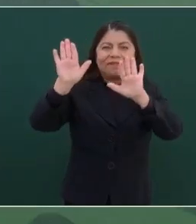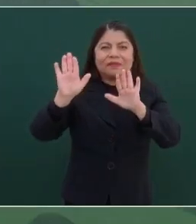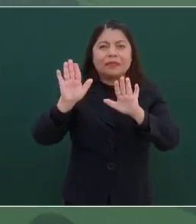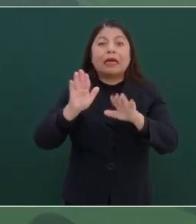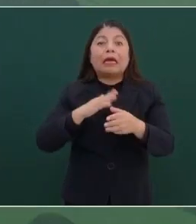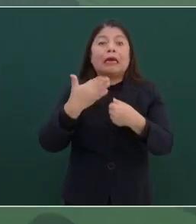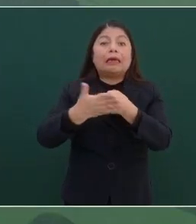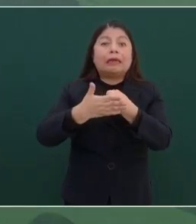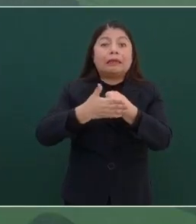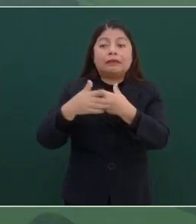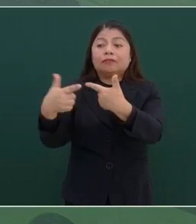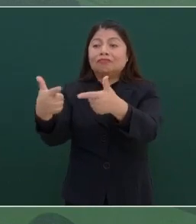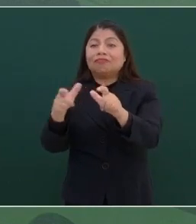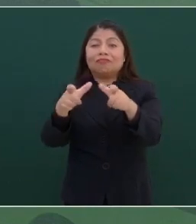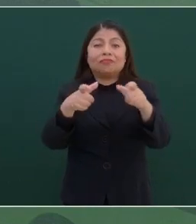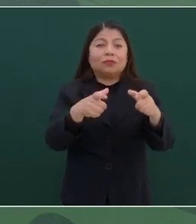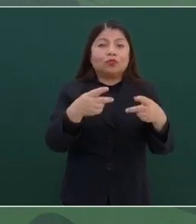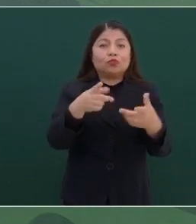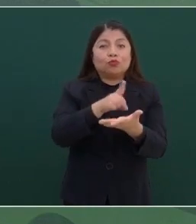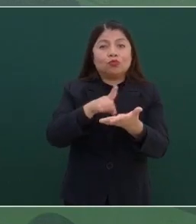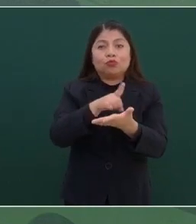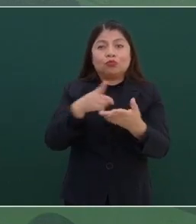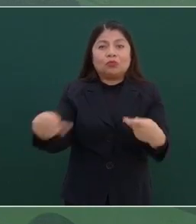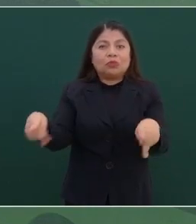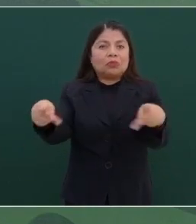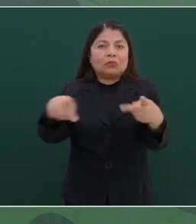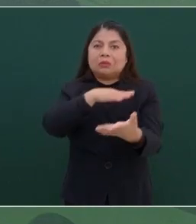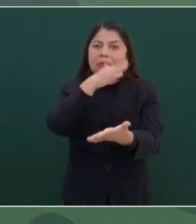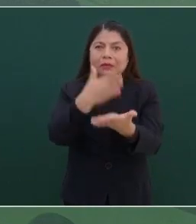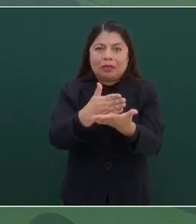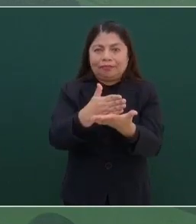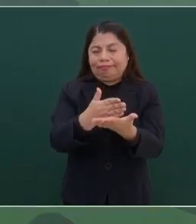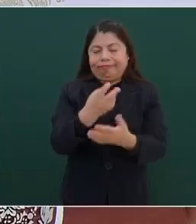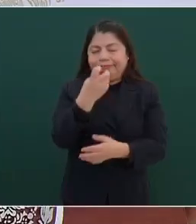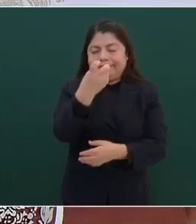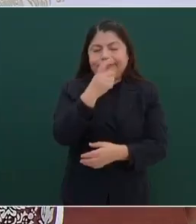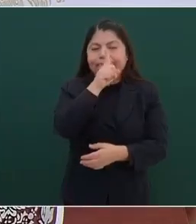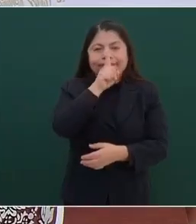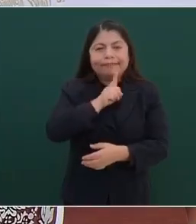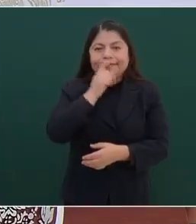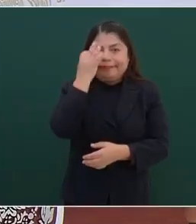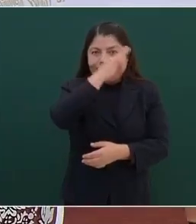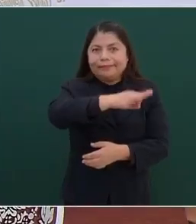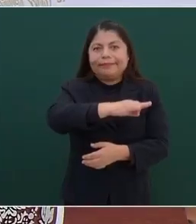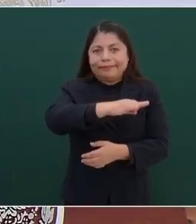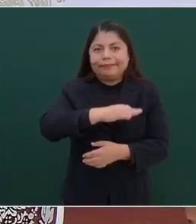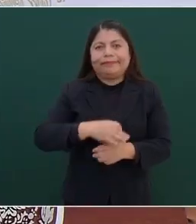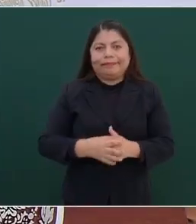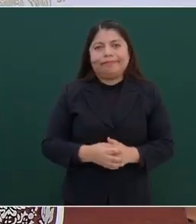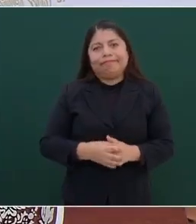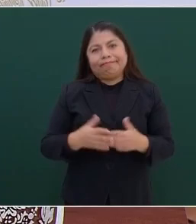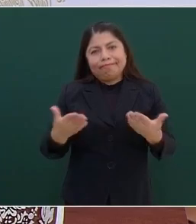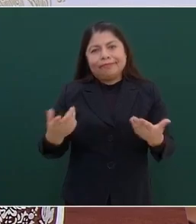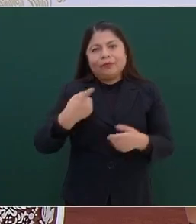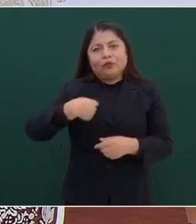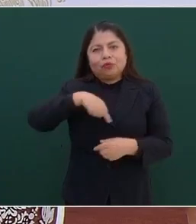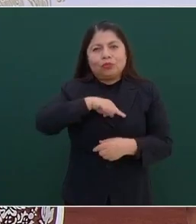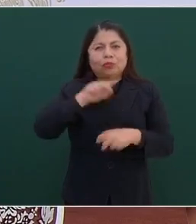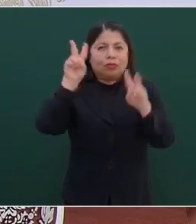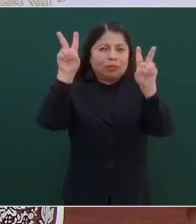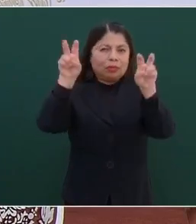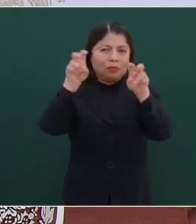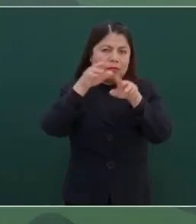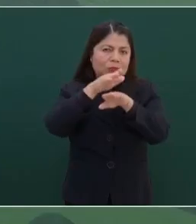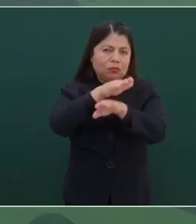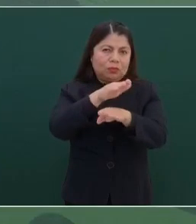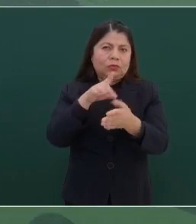Importante es ver este asunto con responsabilidad. Incluso el funcionario de Estados